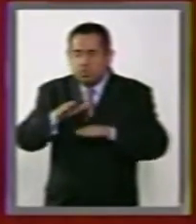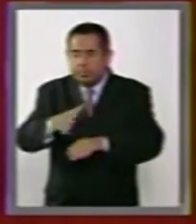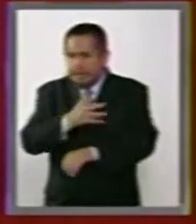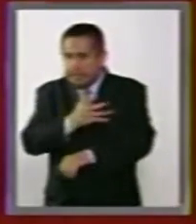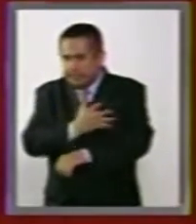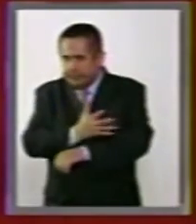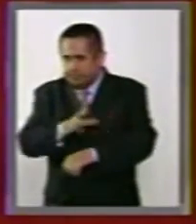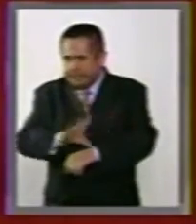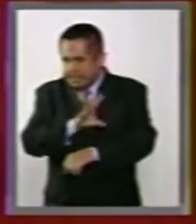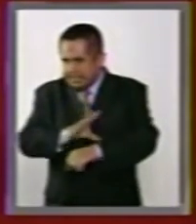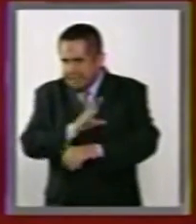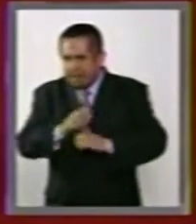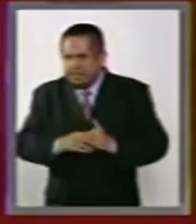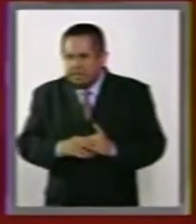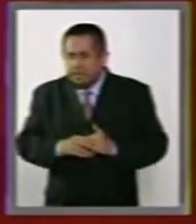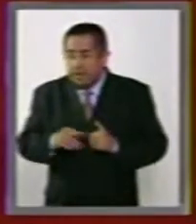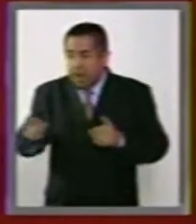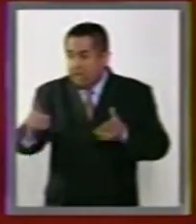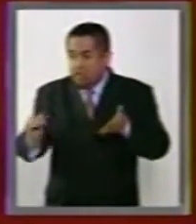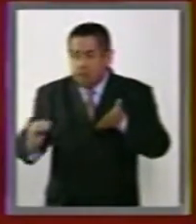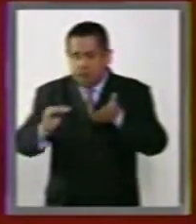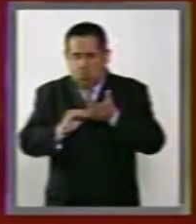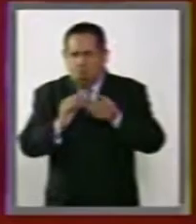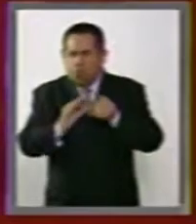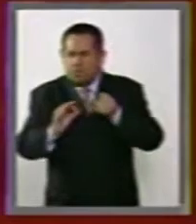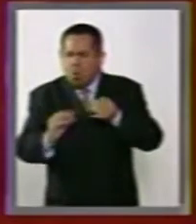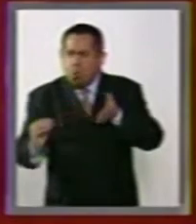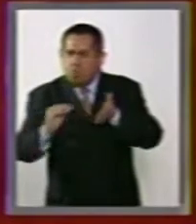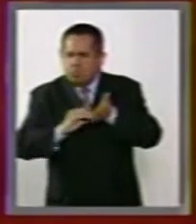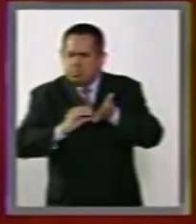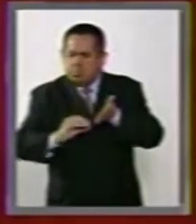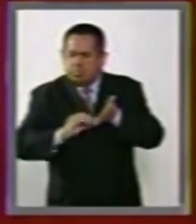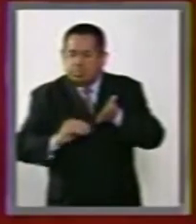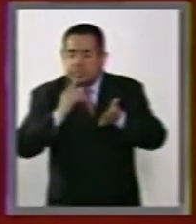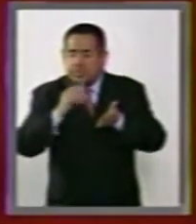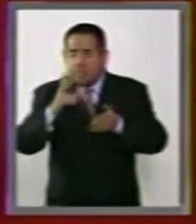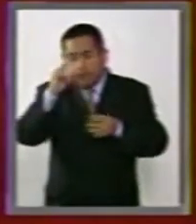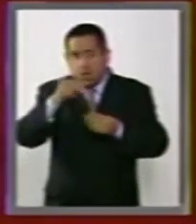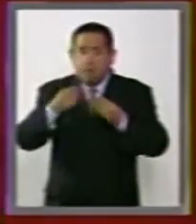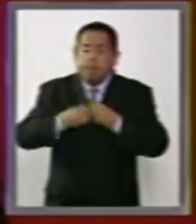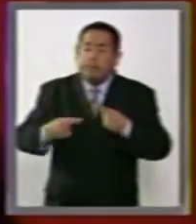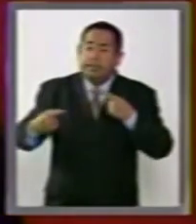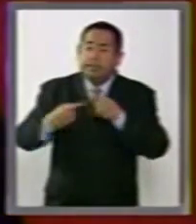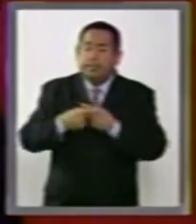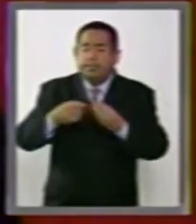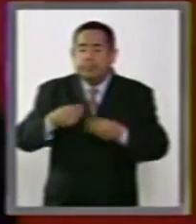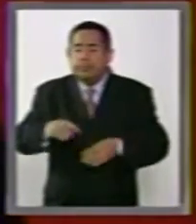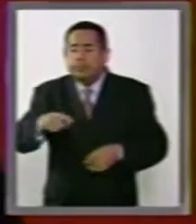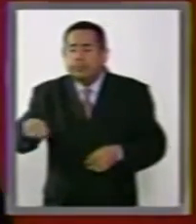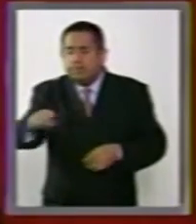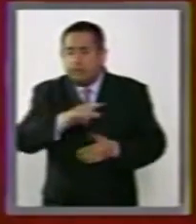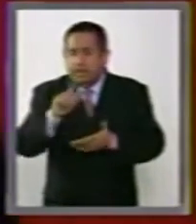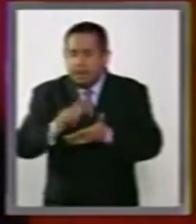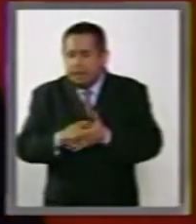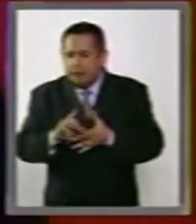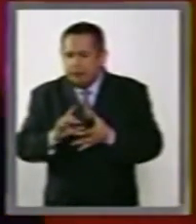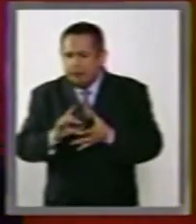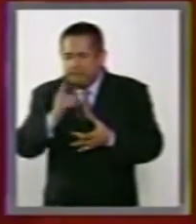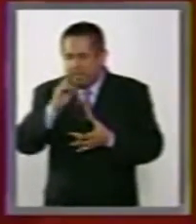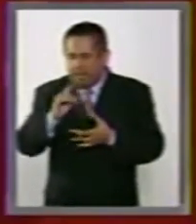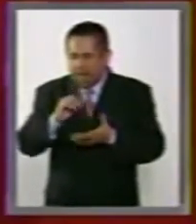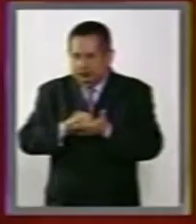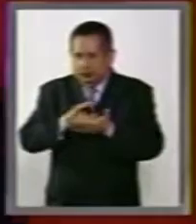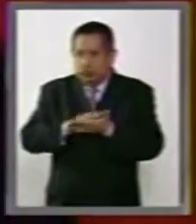a pesar de que se le adicionó un párrafo final que establece que será sin perjuicio de las obligaciones establecidas en la legislación